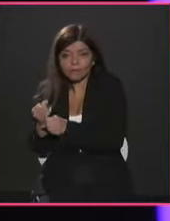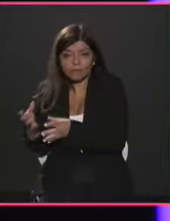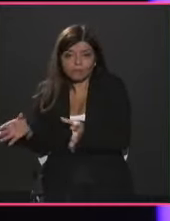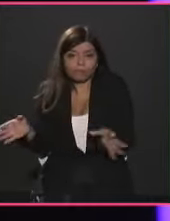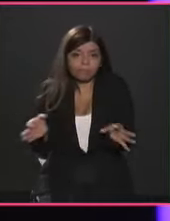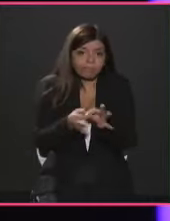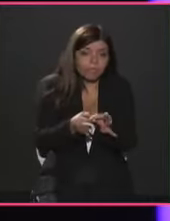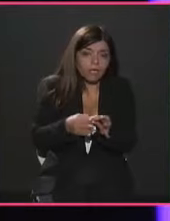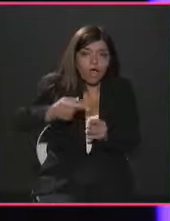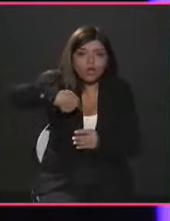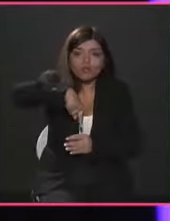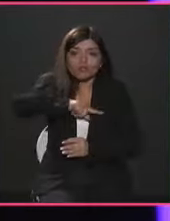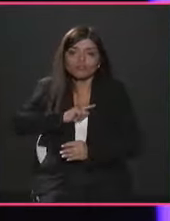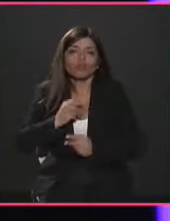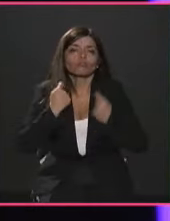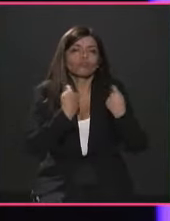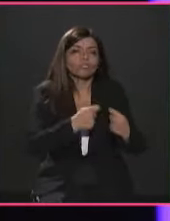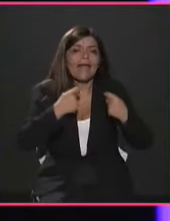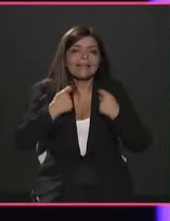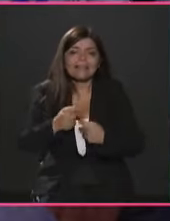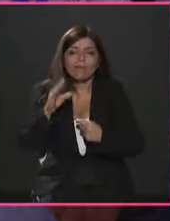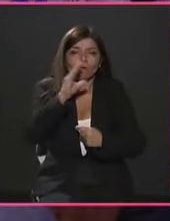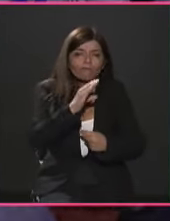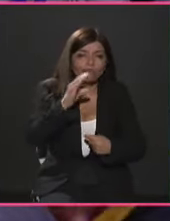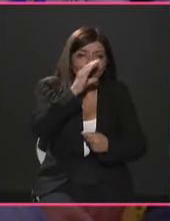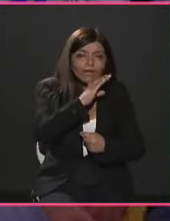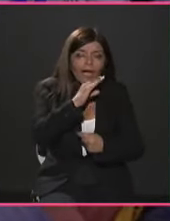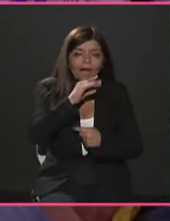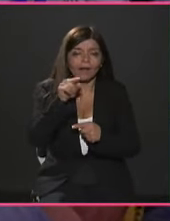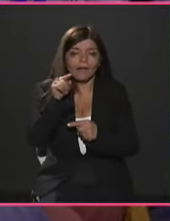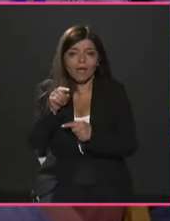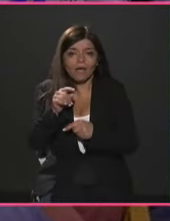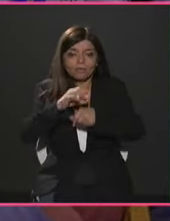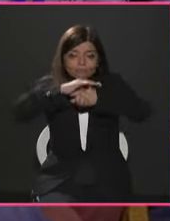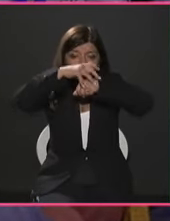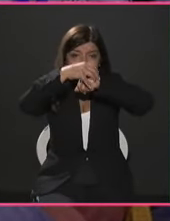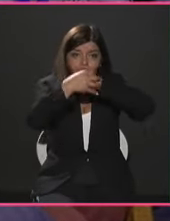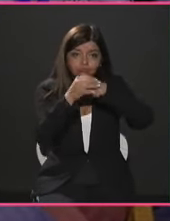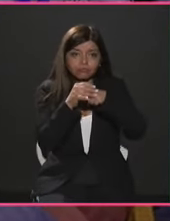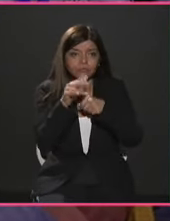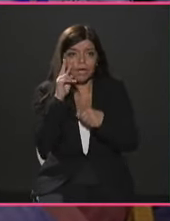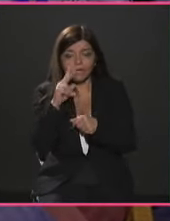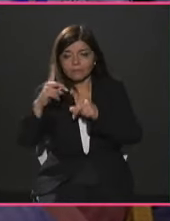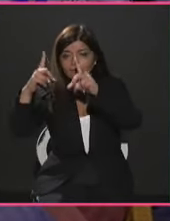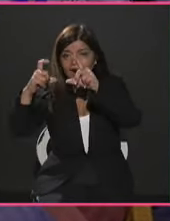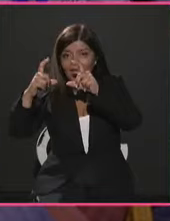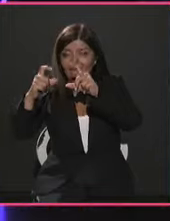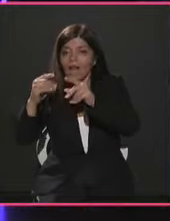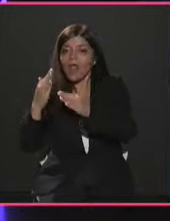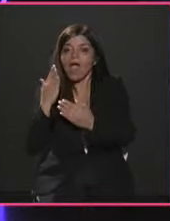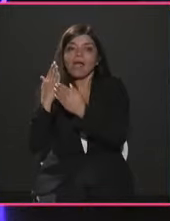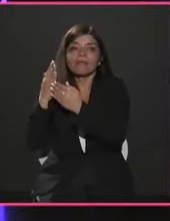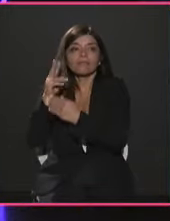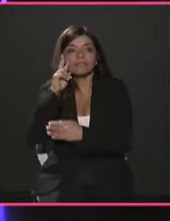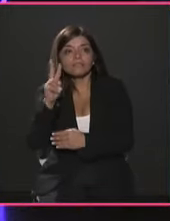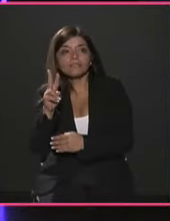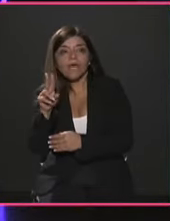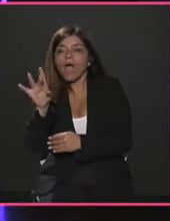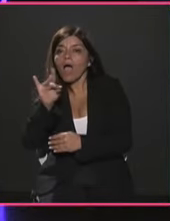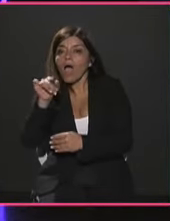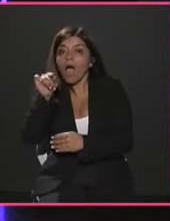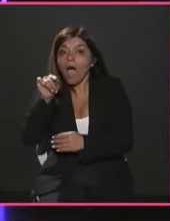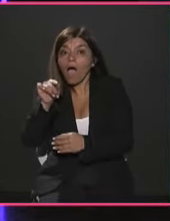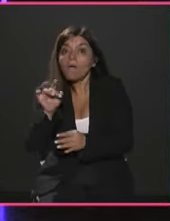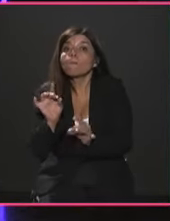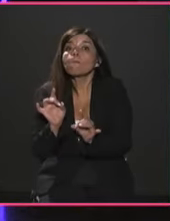ayudando nosotros intentamos Buscar a estos bacteriófagos el que sale aquí en la imagen de la derecha dijimos vos si que podemos